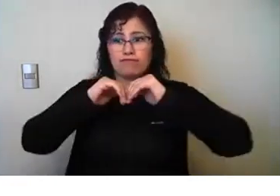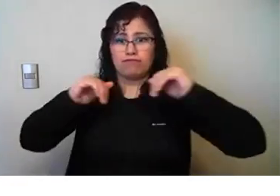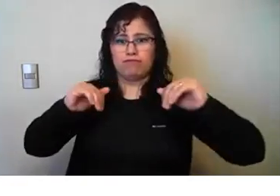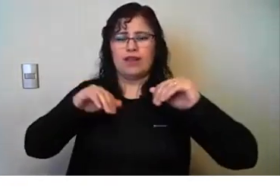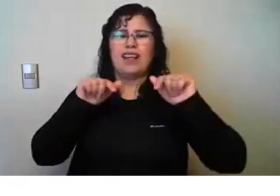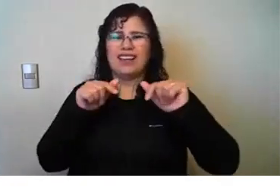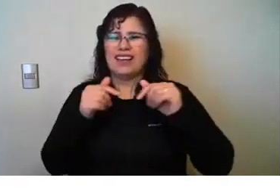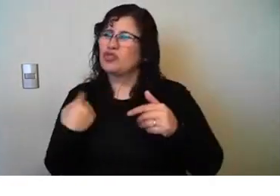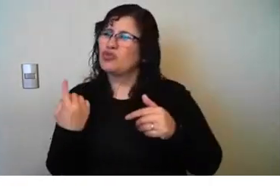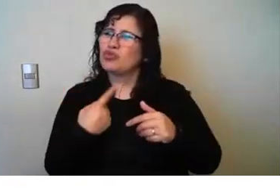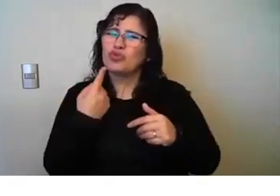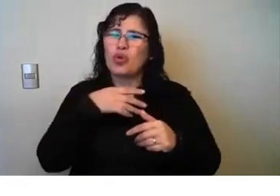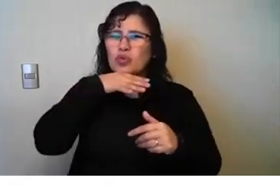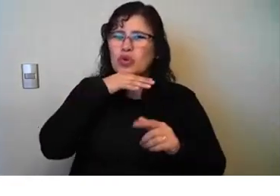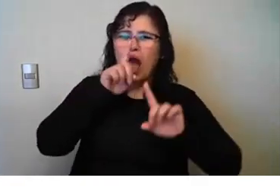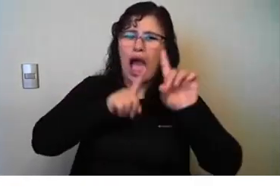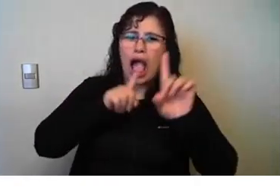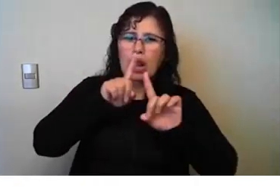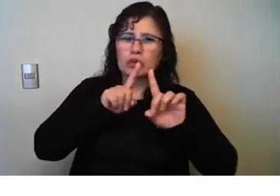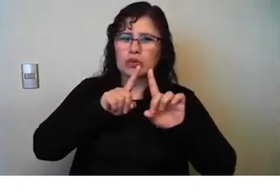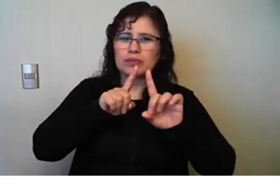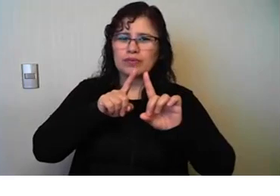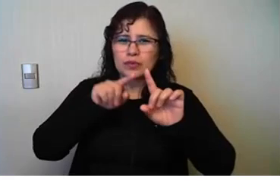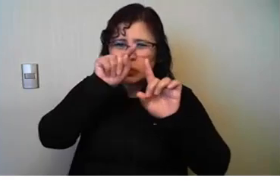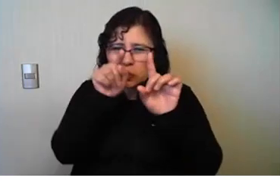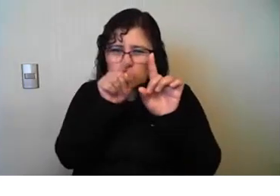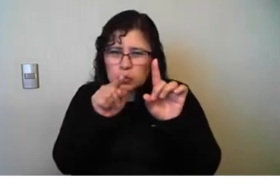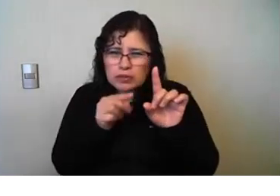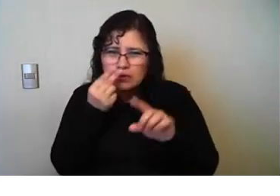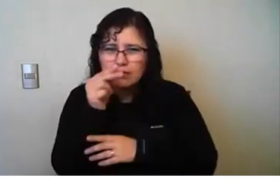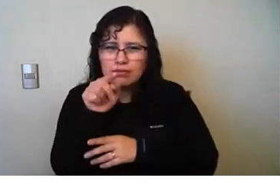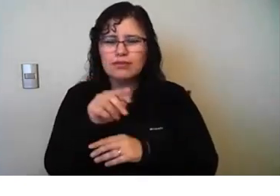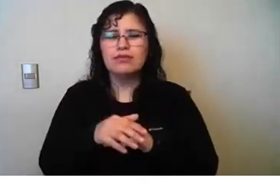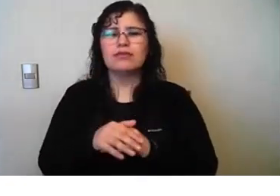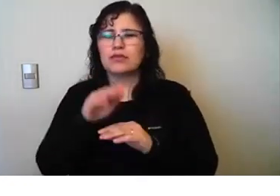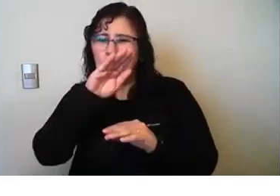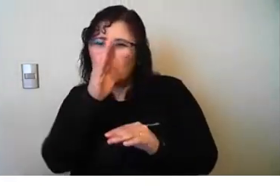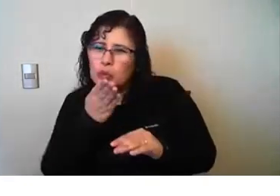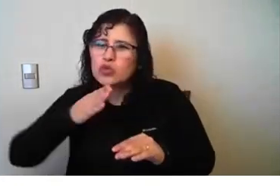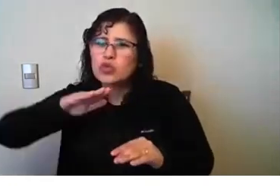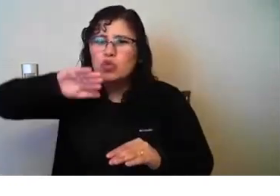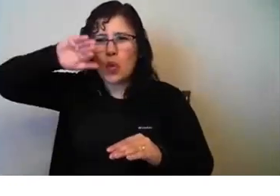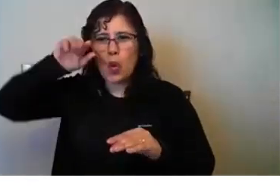vamos a utilizar este elemento que está aquí, este surco,